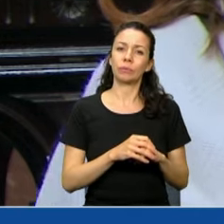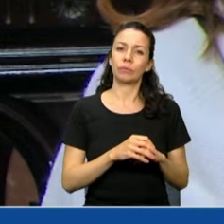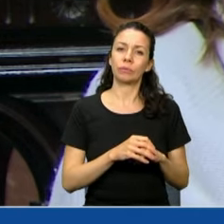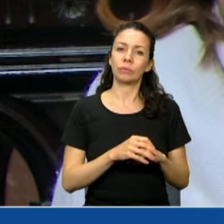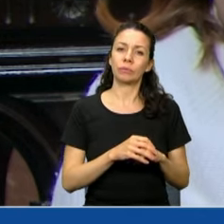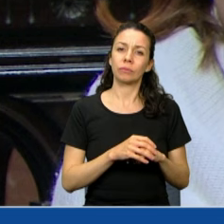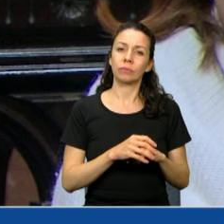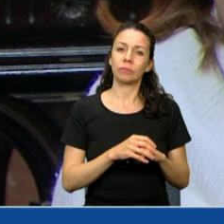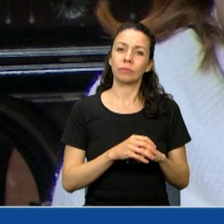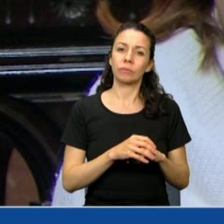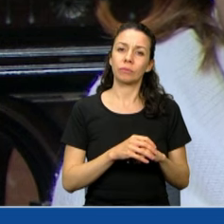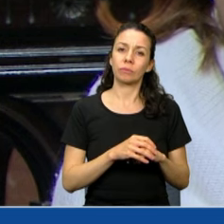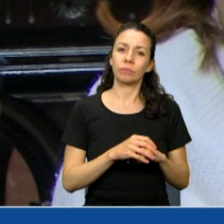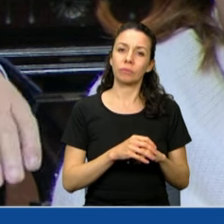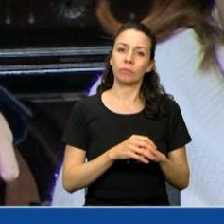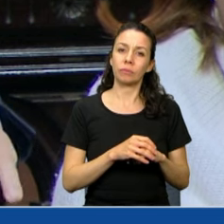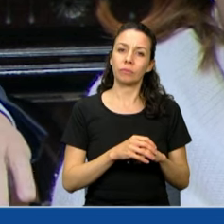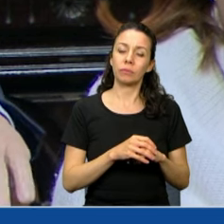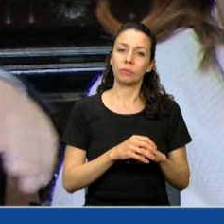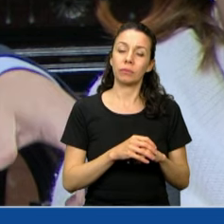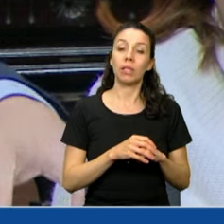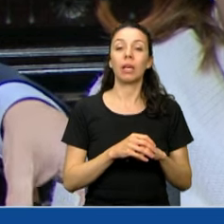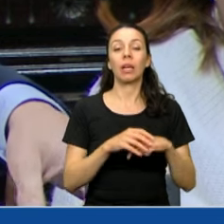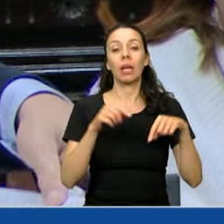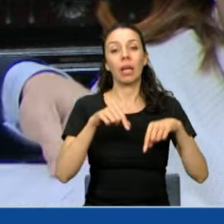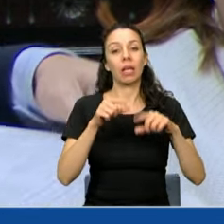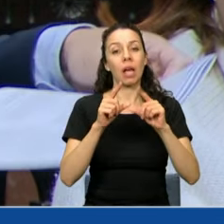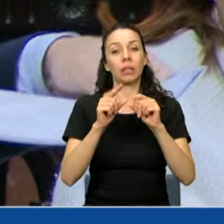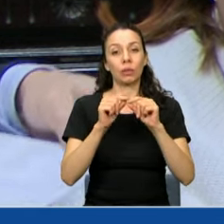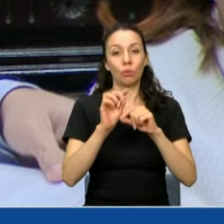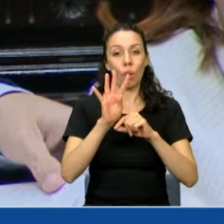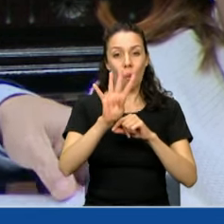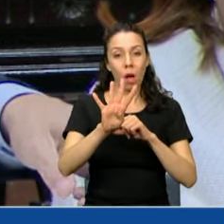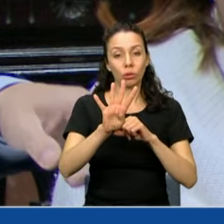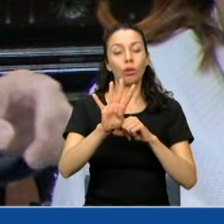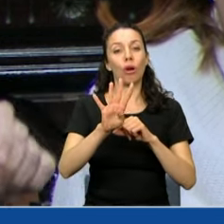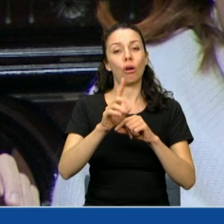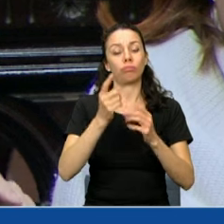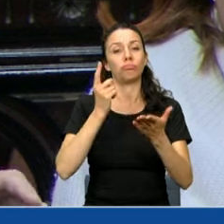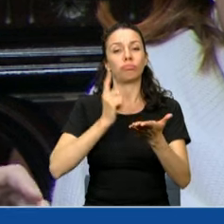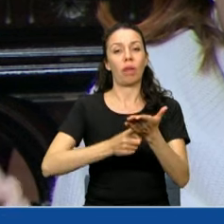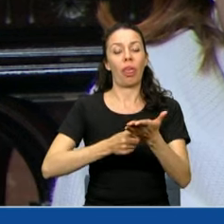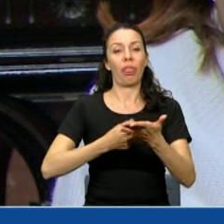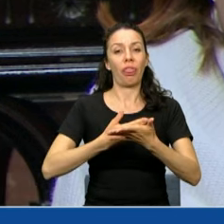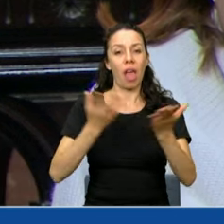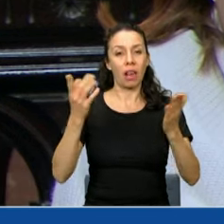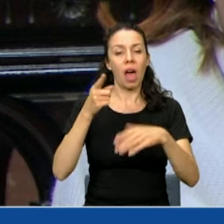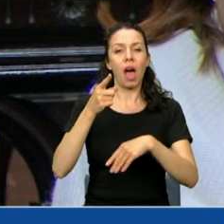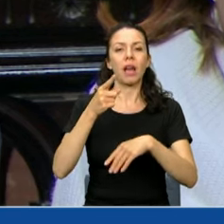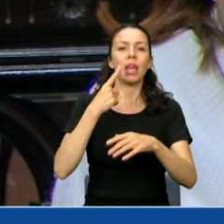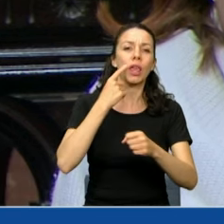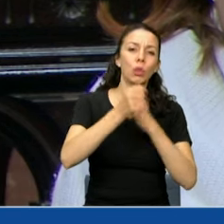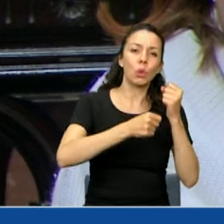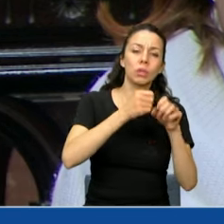que se declare en este artículo 4 a la Industria del calzado y